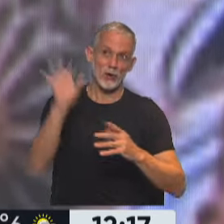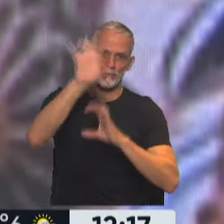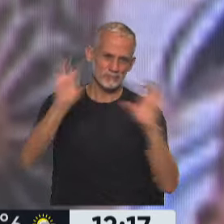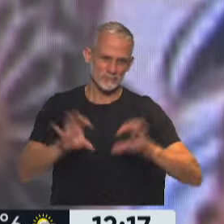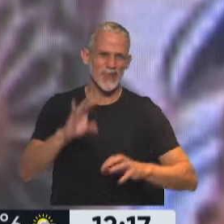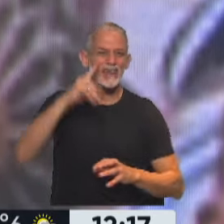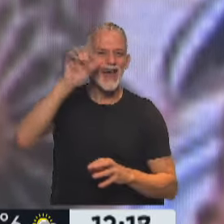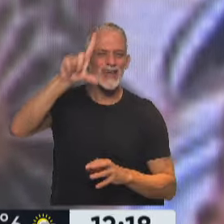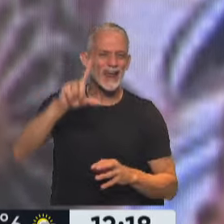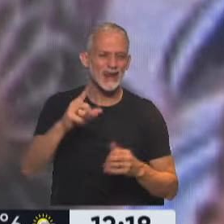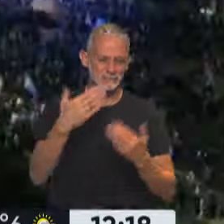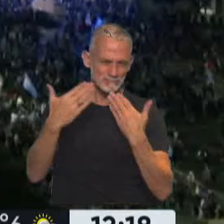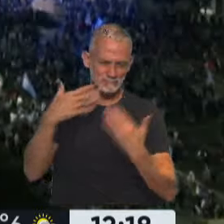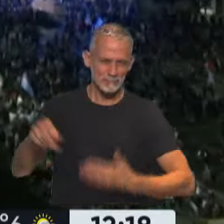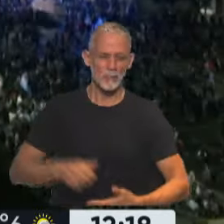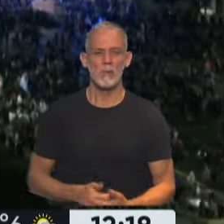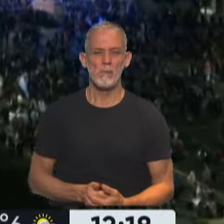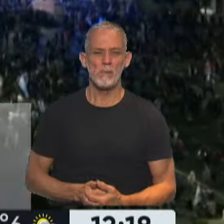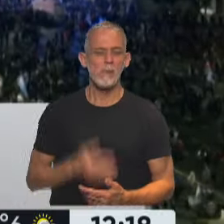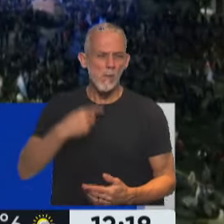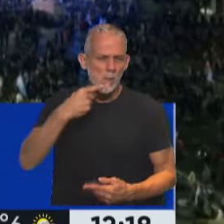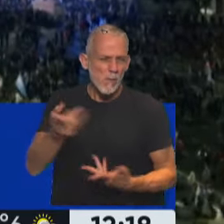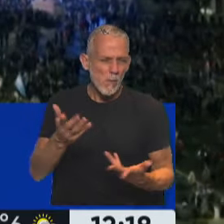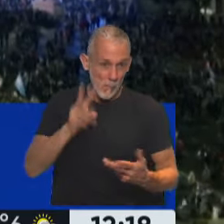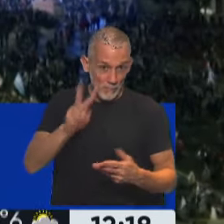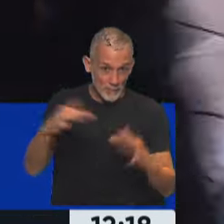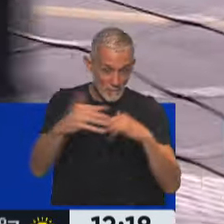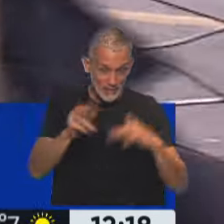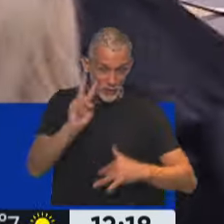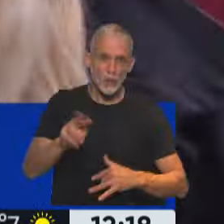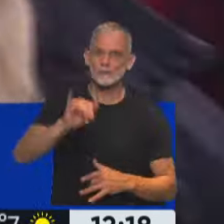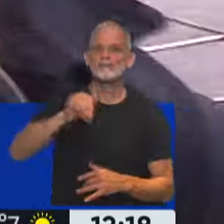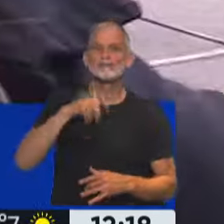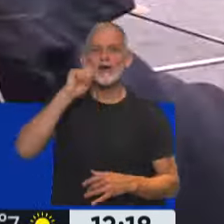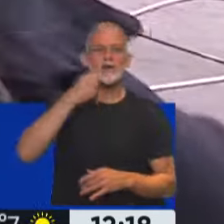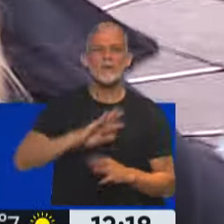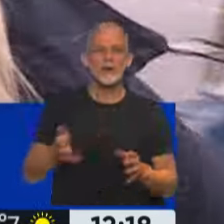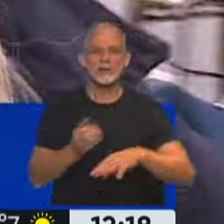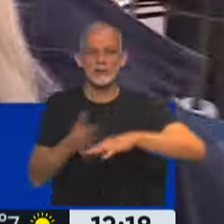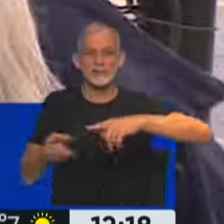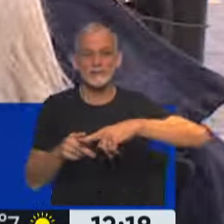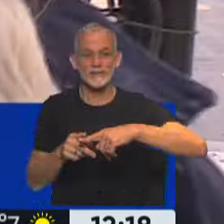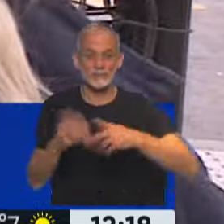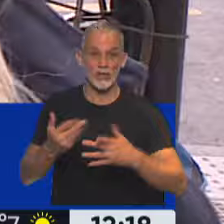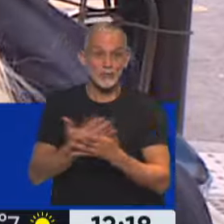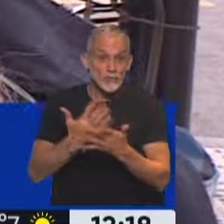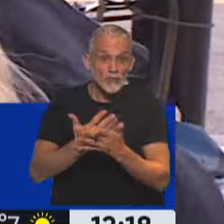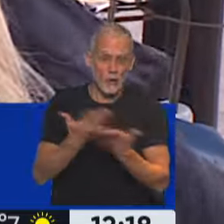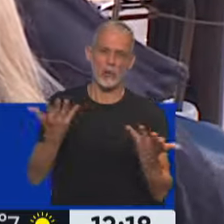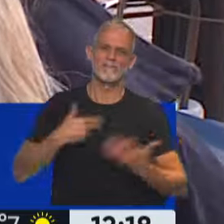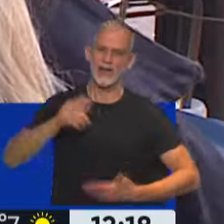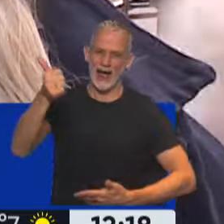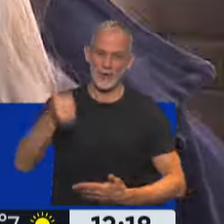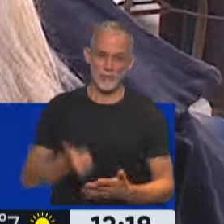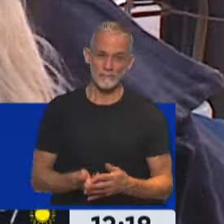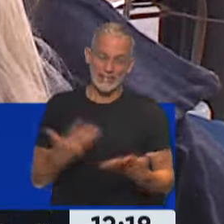ya la estuvo haciendo una recorrida. ¿Le puedo hacer una pregunta? ¿Vio el partido? Ay, sí, hermoso. ¿Qué le pareció? Ay, se sufrió, pero se ganó. Sufrió, ¿no? Sí. Siempre